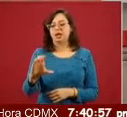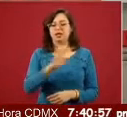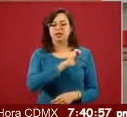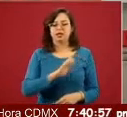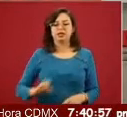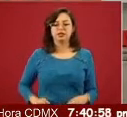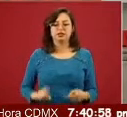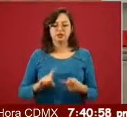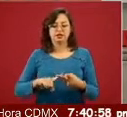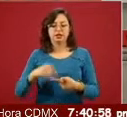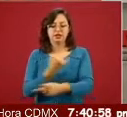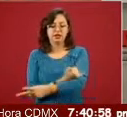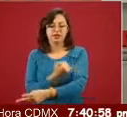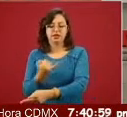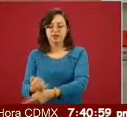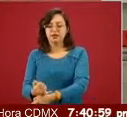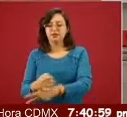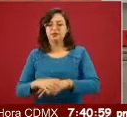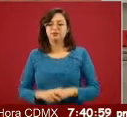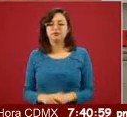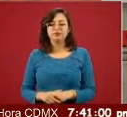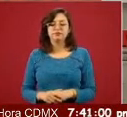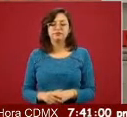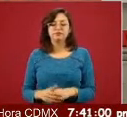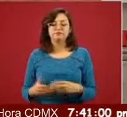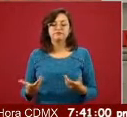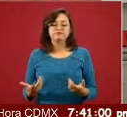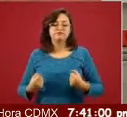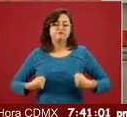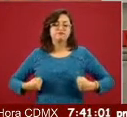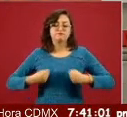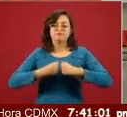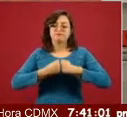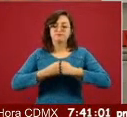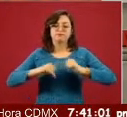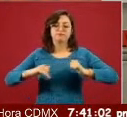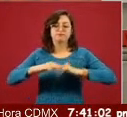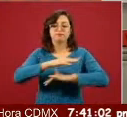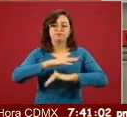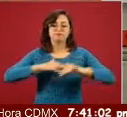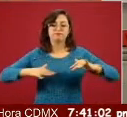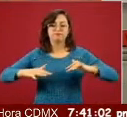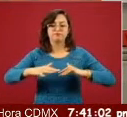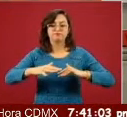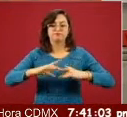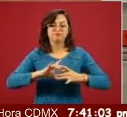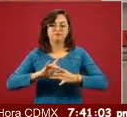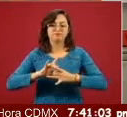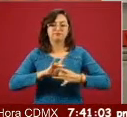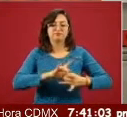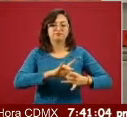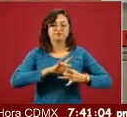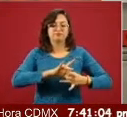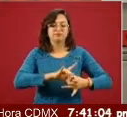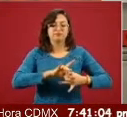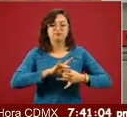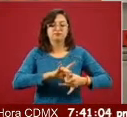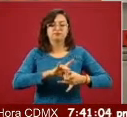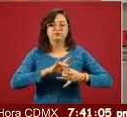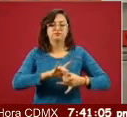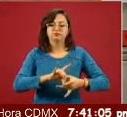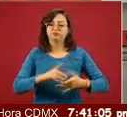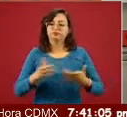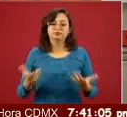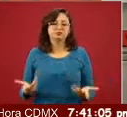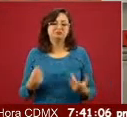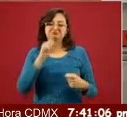e Iztapalapa tienen una relación social y demográfica tan íntima, tan estrecha, que es